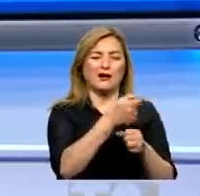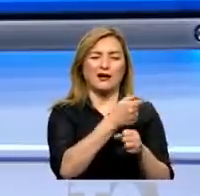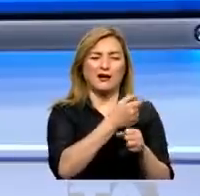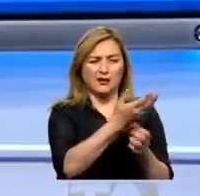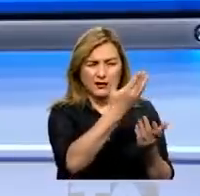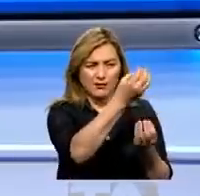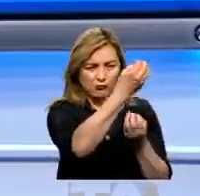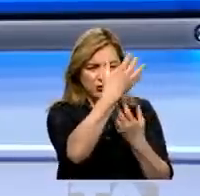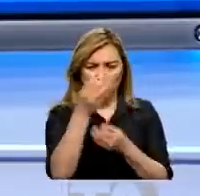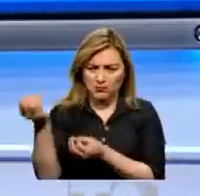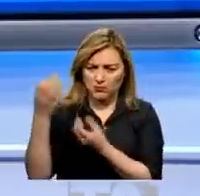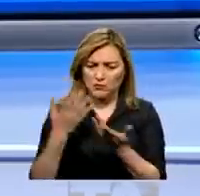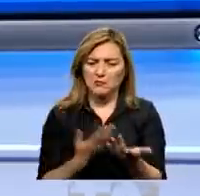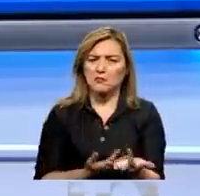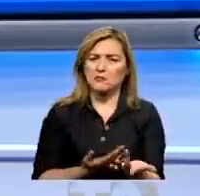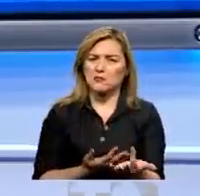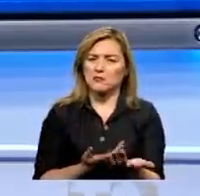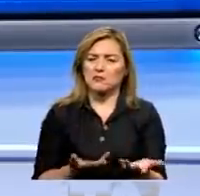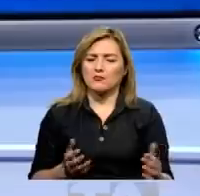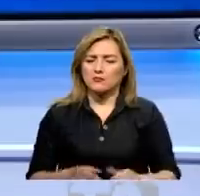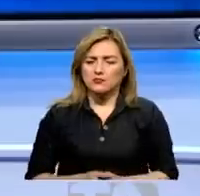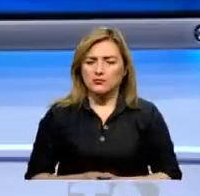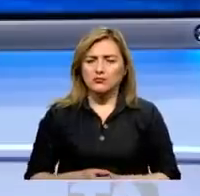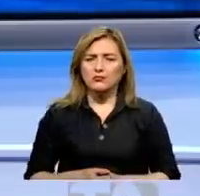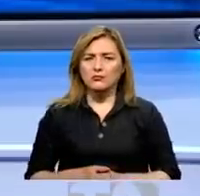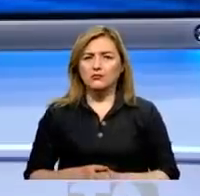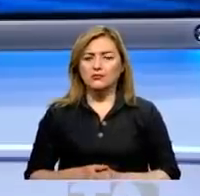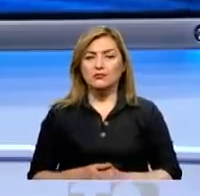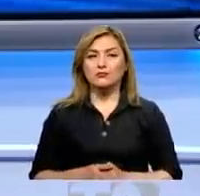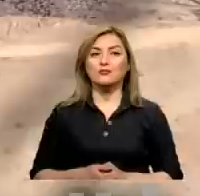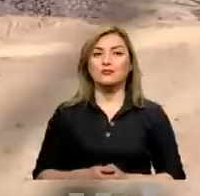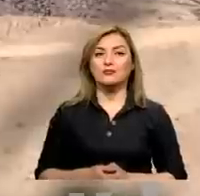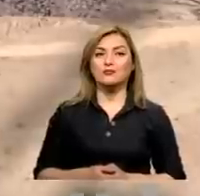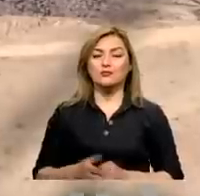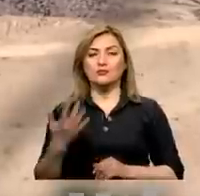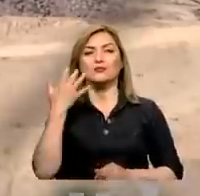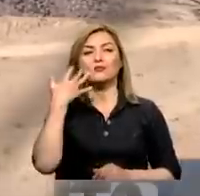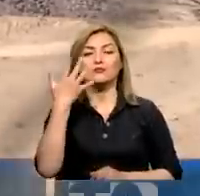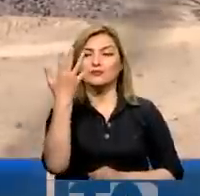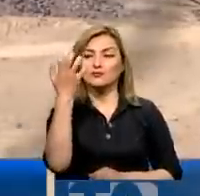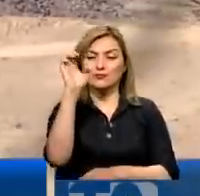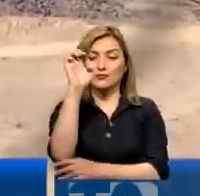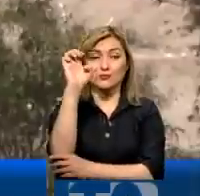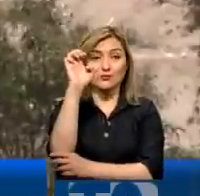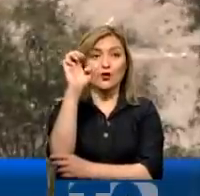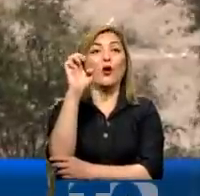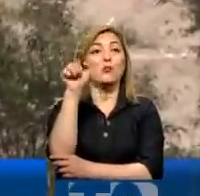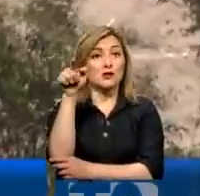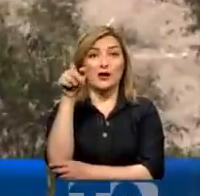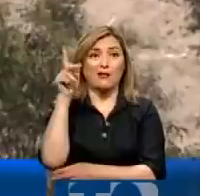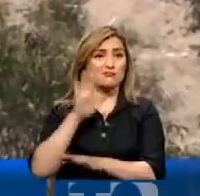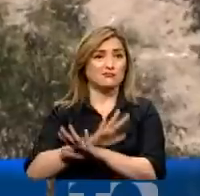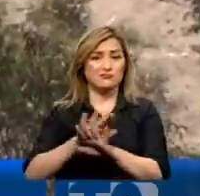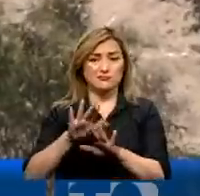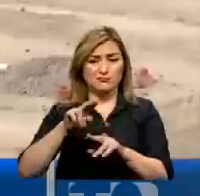a conocer sobre el nuevo modelo de gestión de residuos sólidos que plantea. El pasado 15 de enero debió ser entregado el cubeto